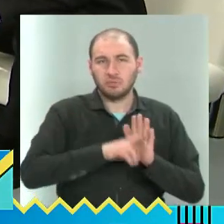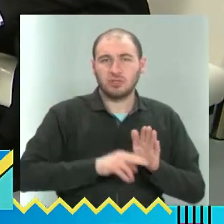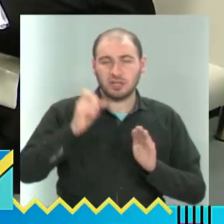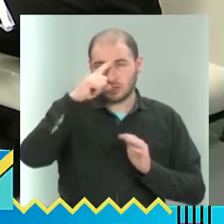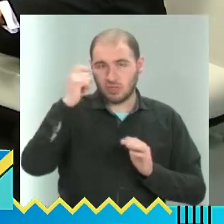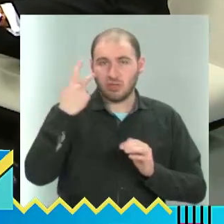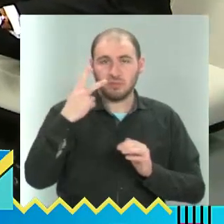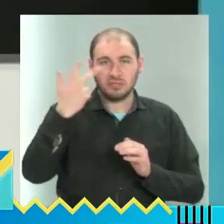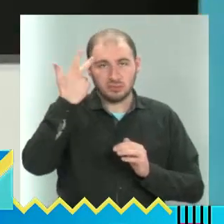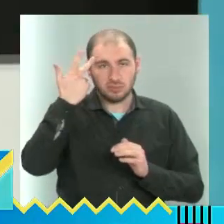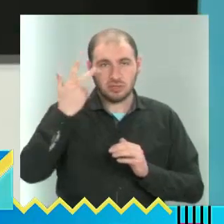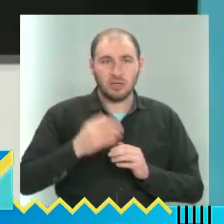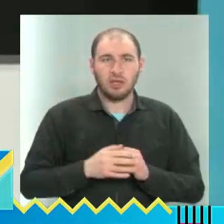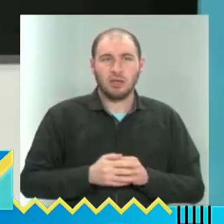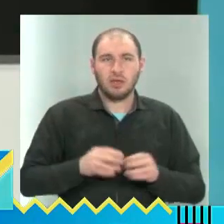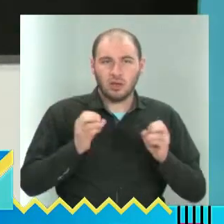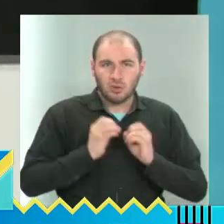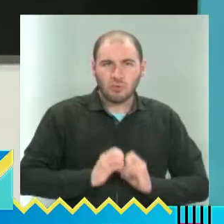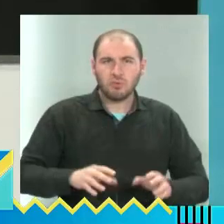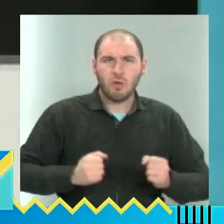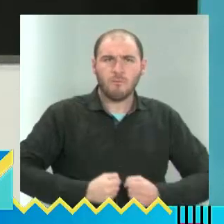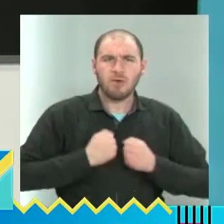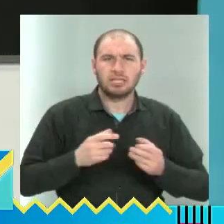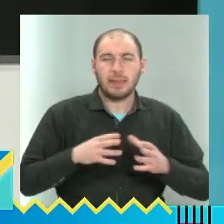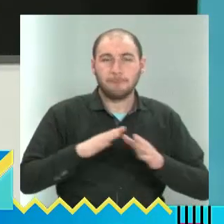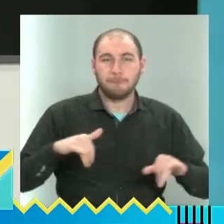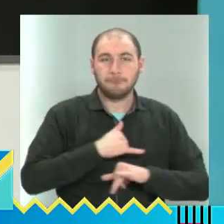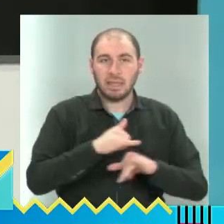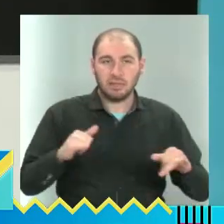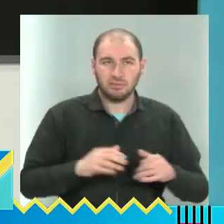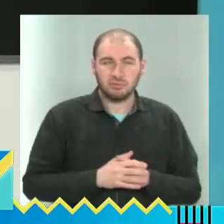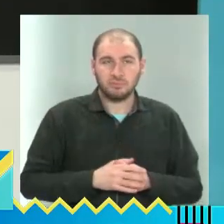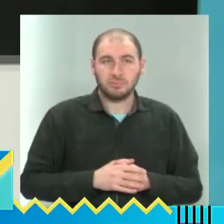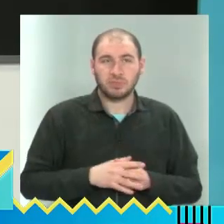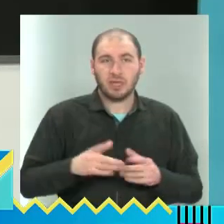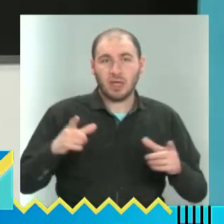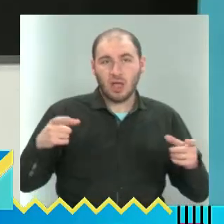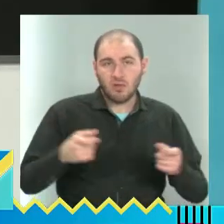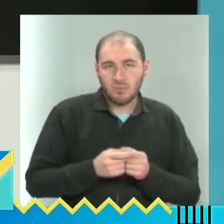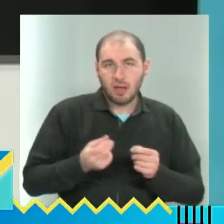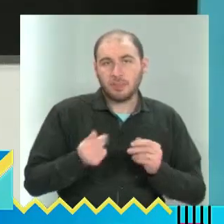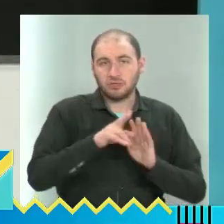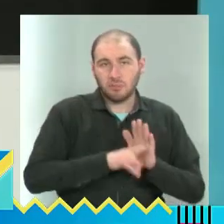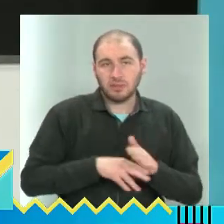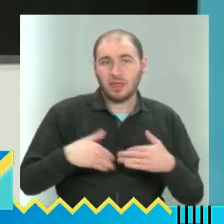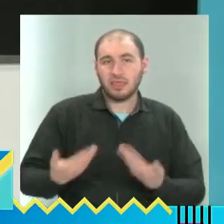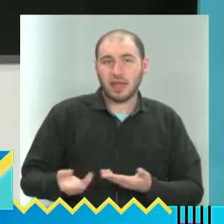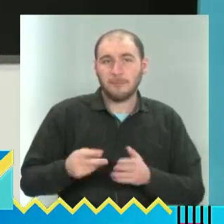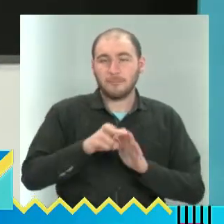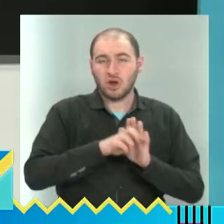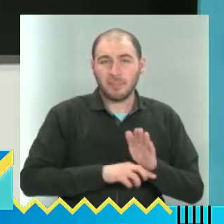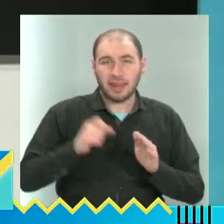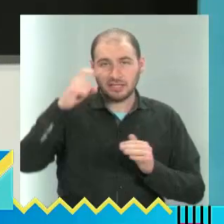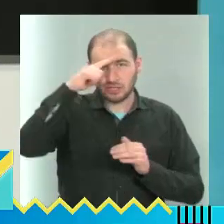nacional 2018, empezó a circular muy fuerte por los medios que se redujo, ¿sí?, el presupuesto destinado para el